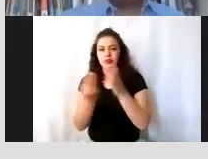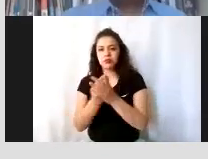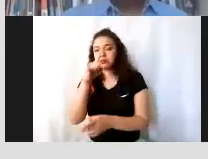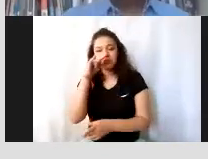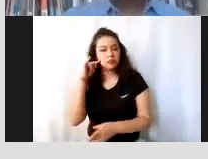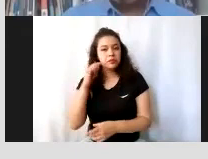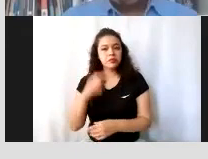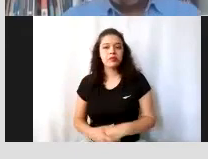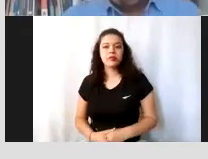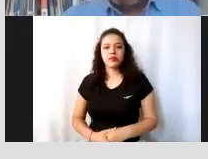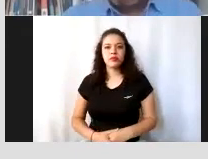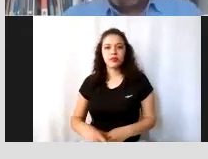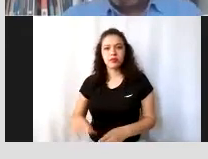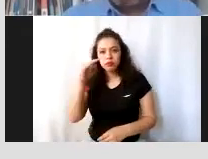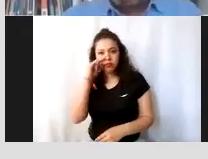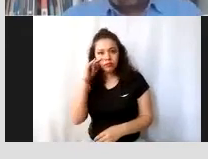¿No se ve?